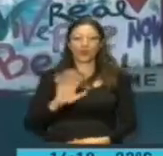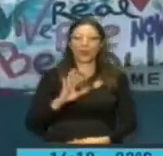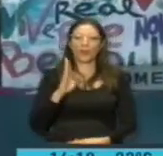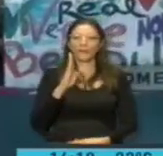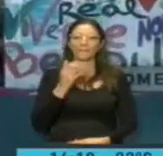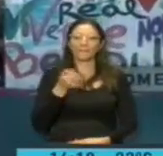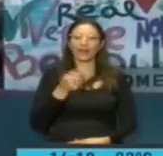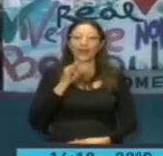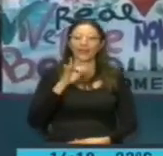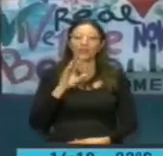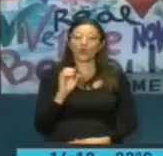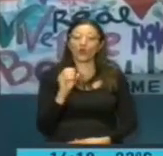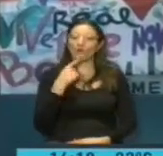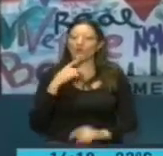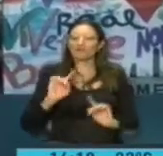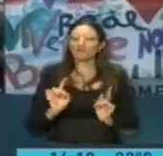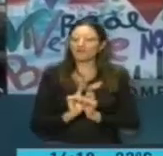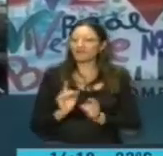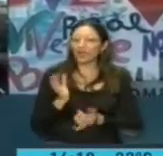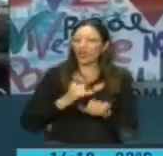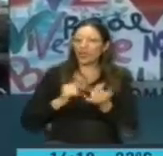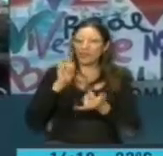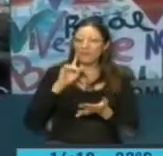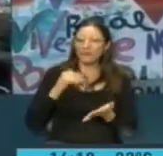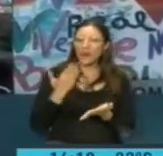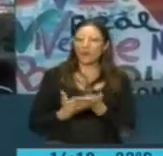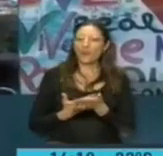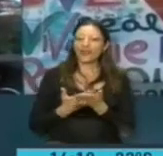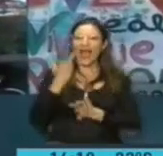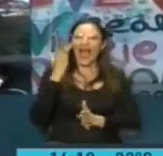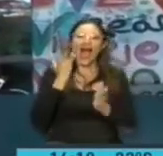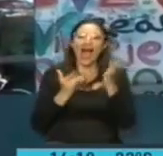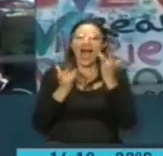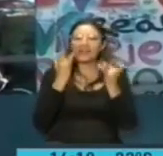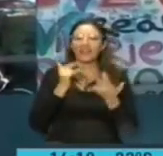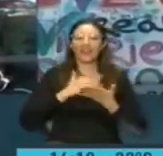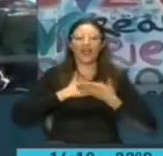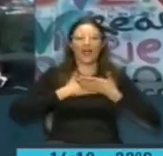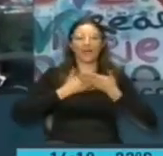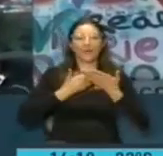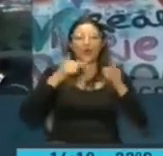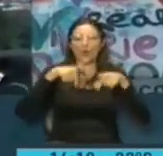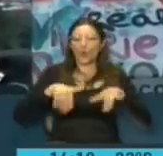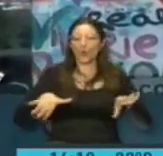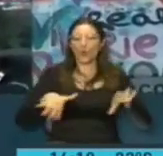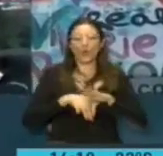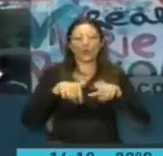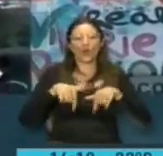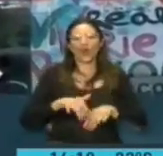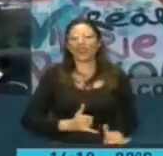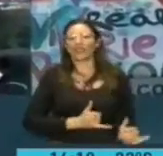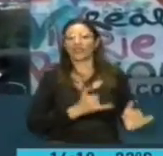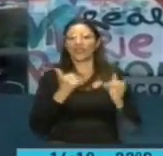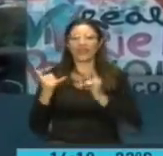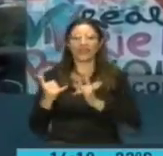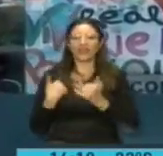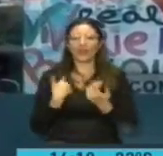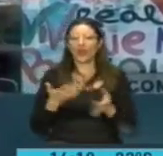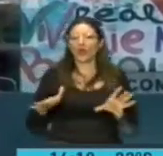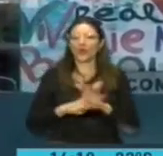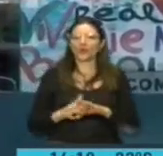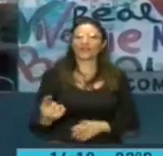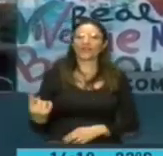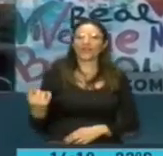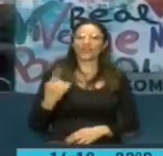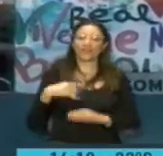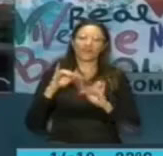cómo resumir esta propuesta de arte con tanto amor y en el Día de los Enamorados? Justo viniste. Estoy